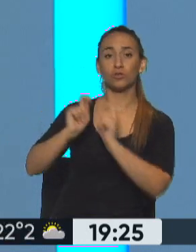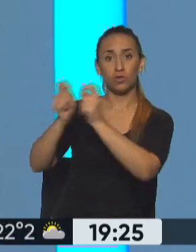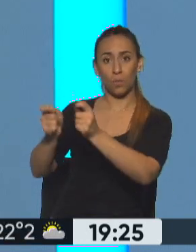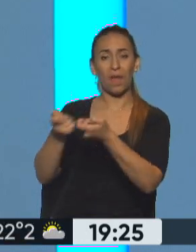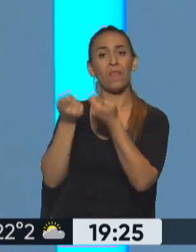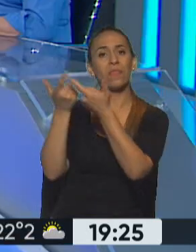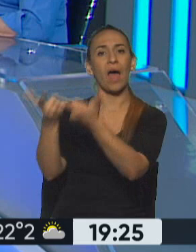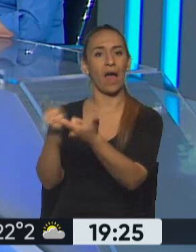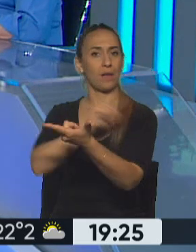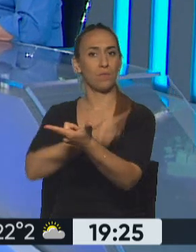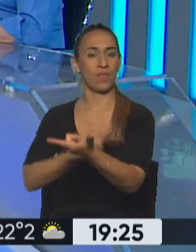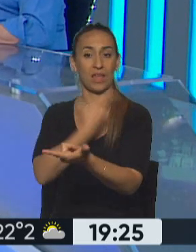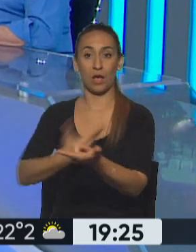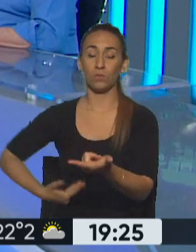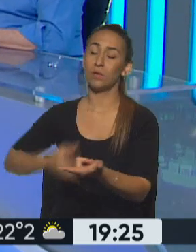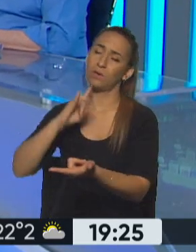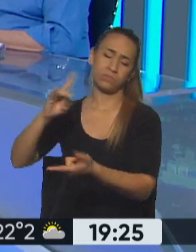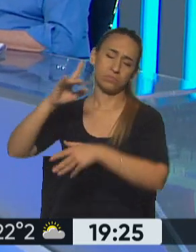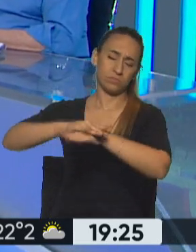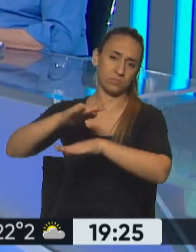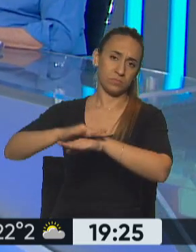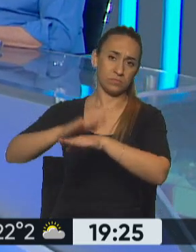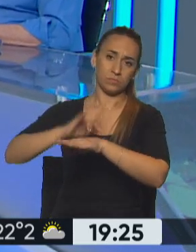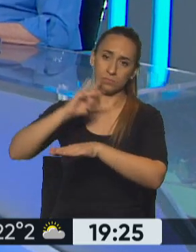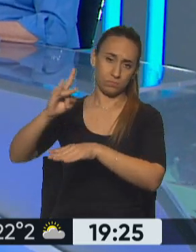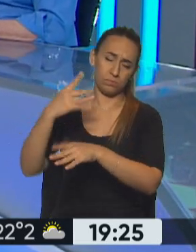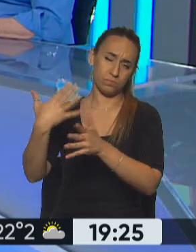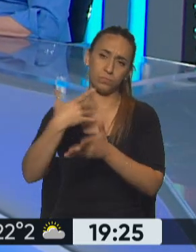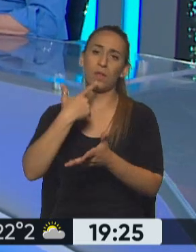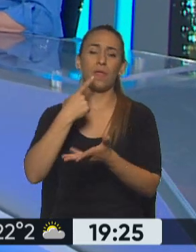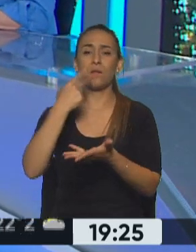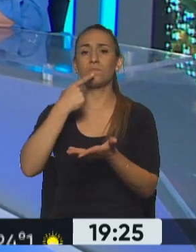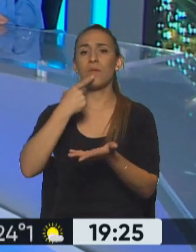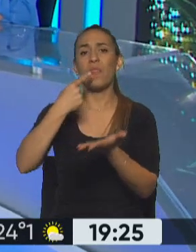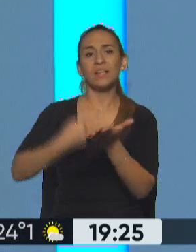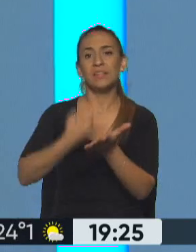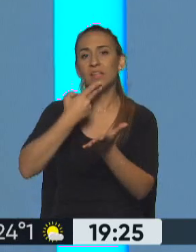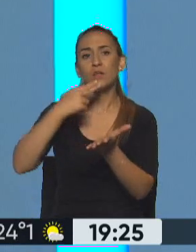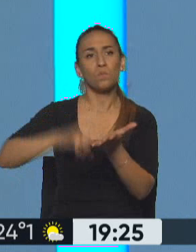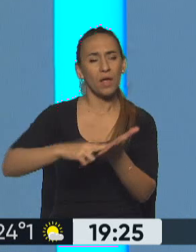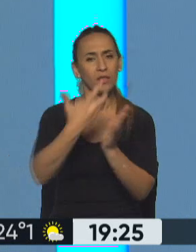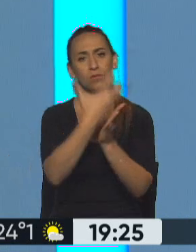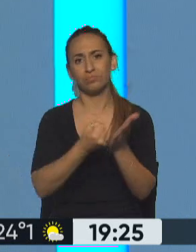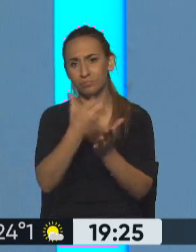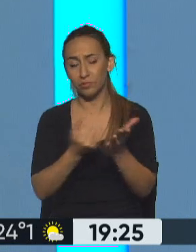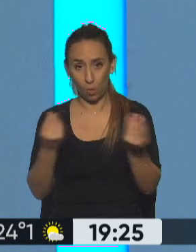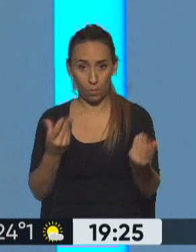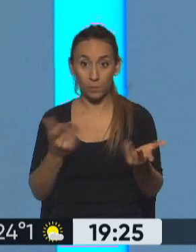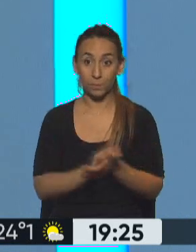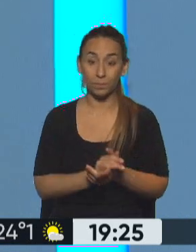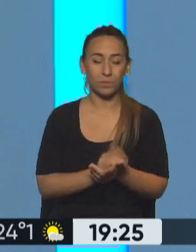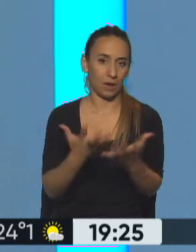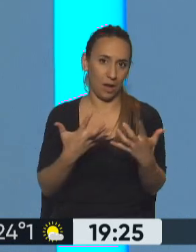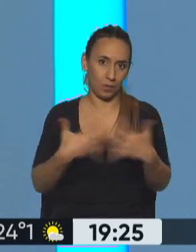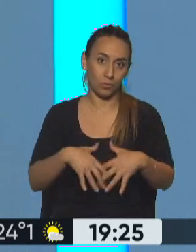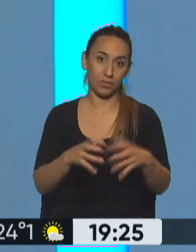pote está para fijar las retenciones bien ahí eso significa que automáticamente una oposición